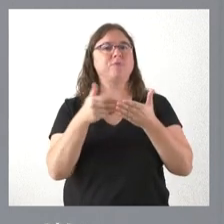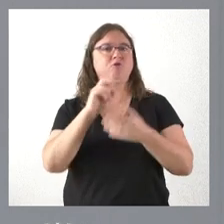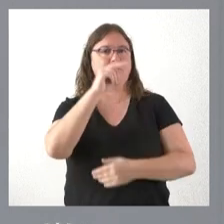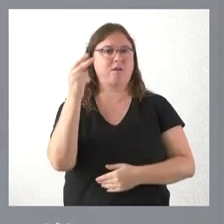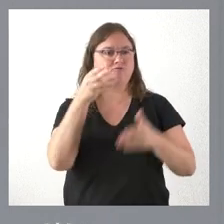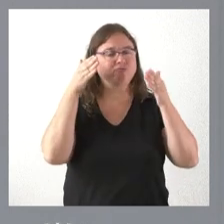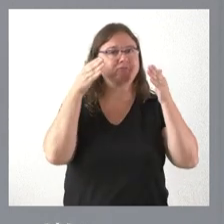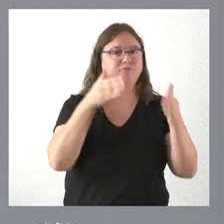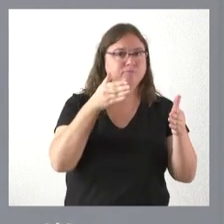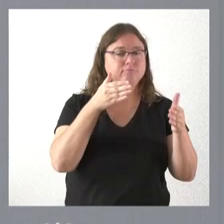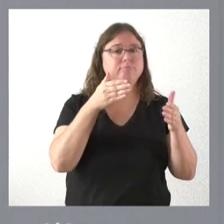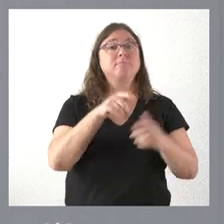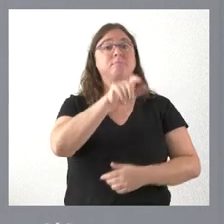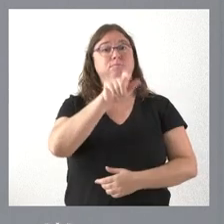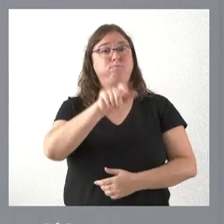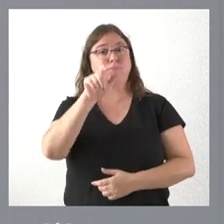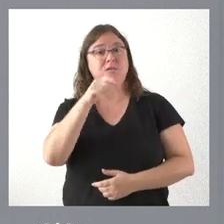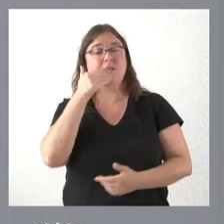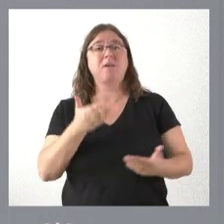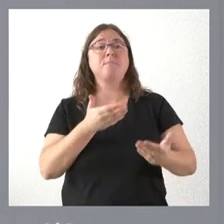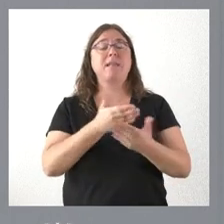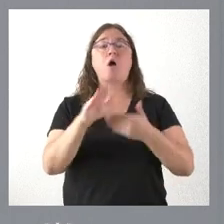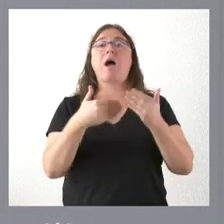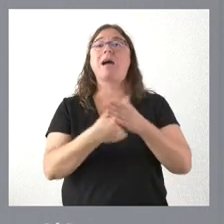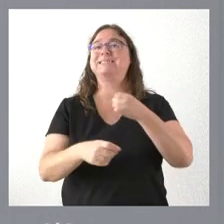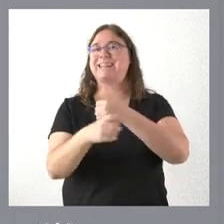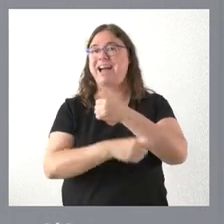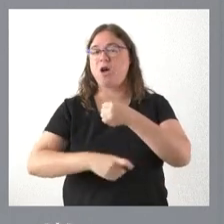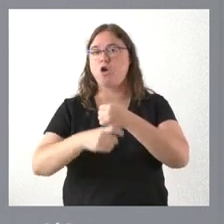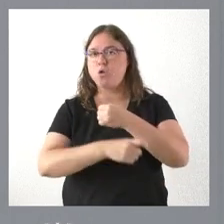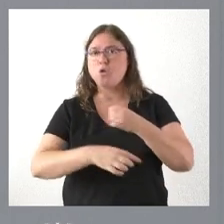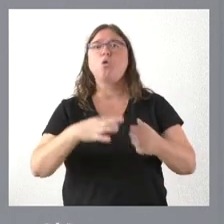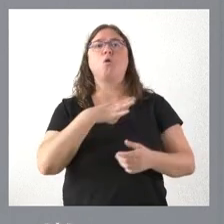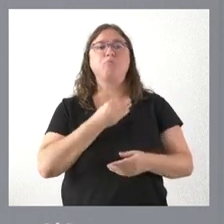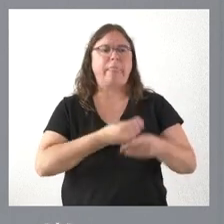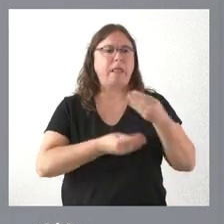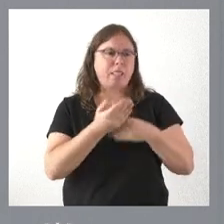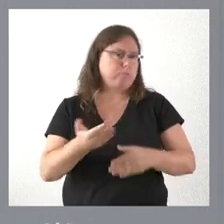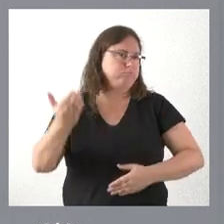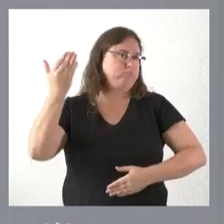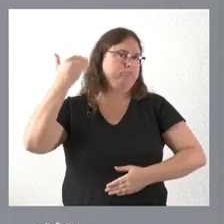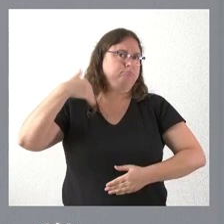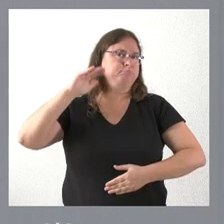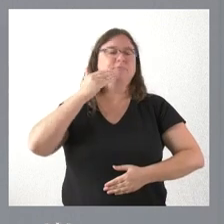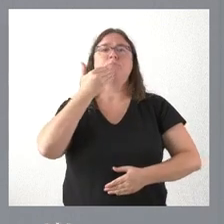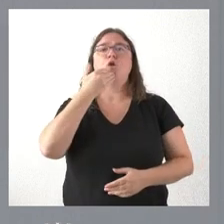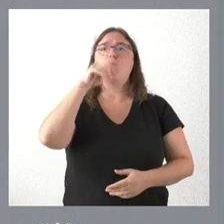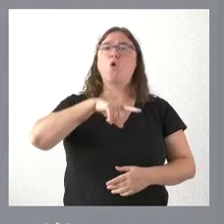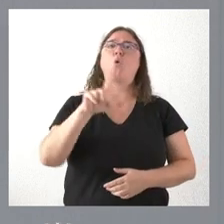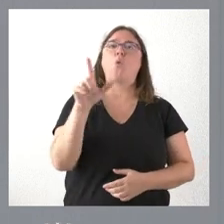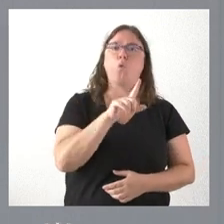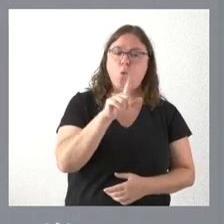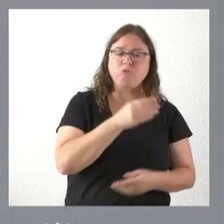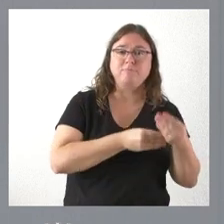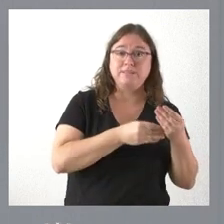finalidad las personas que lo pidieron hasta agosto saben ustedes que pueden haber nacido Incluso en el mes todavía de julio y